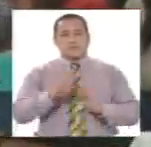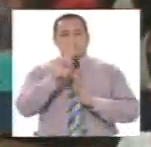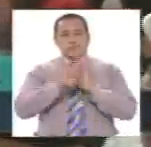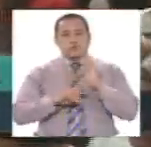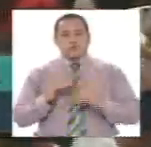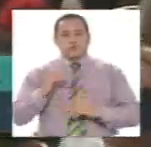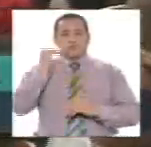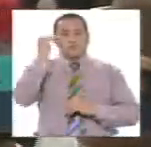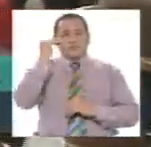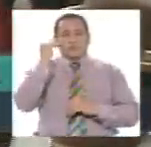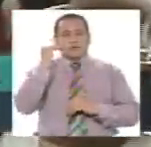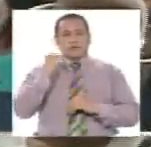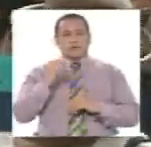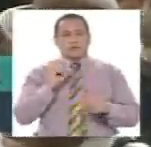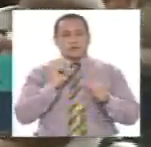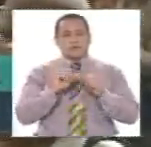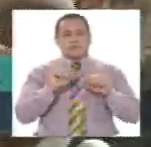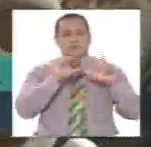Resolución Suprema